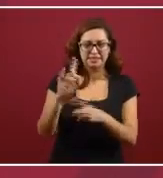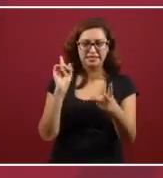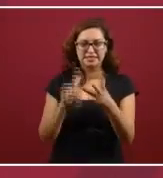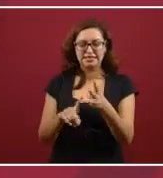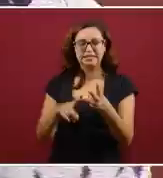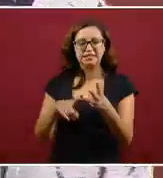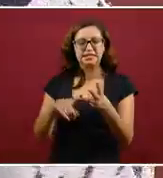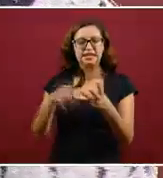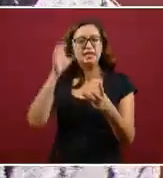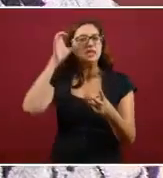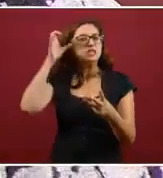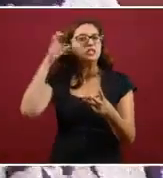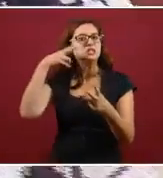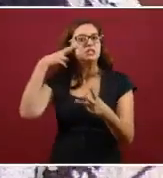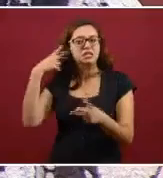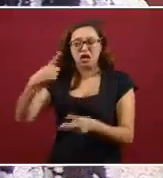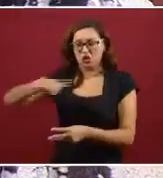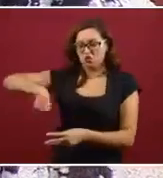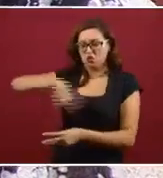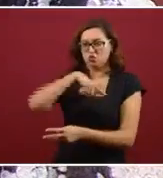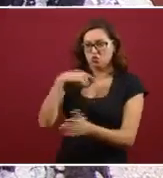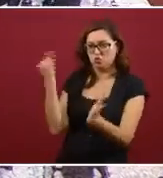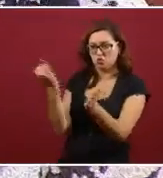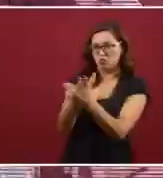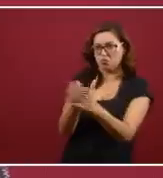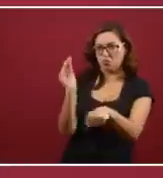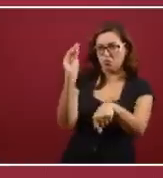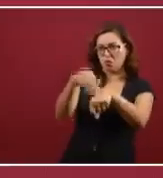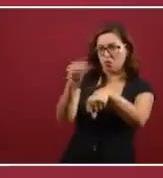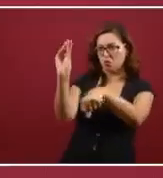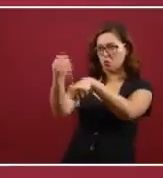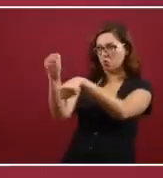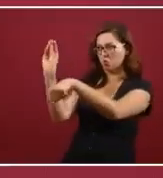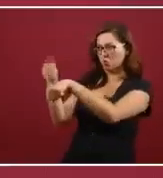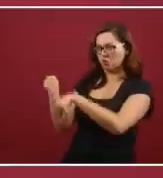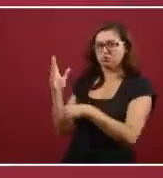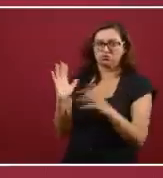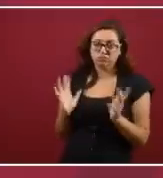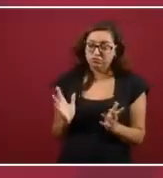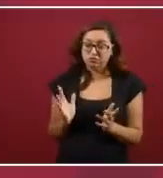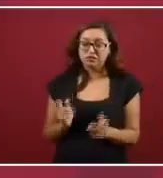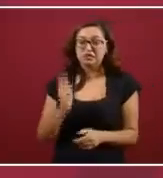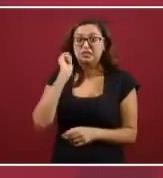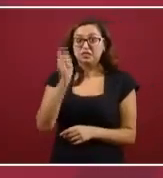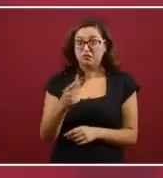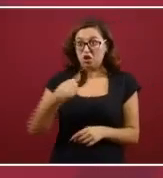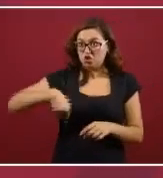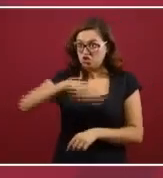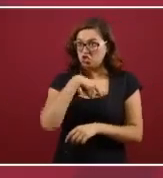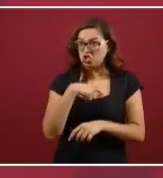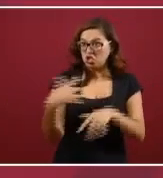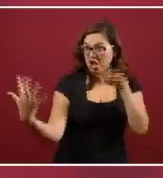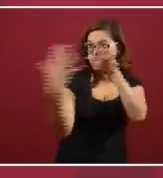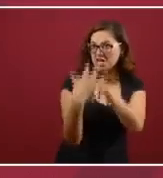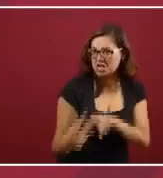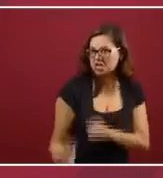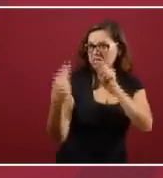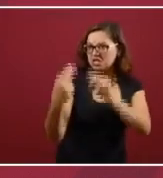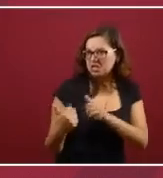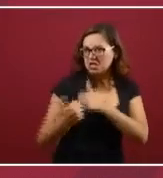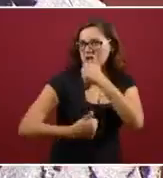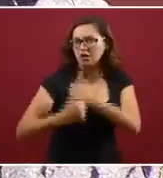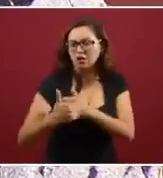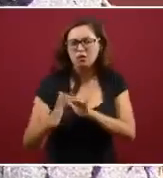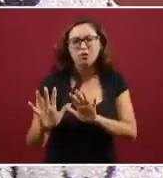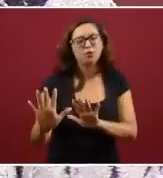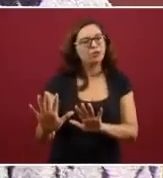China. Eso no significa que estamos en guerra comercial ni con Rusia, ni con Brasil, ni con China, sino que las investigaciones de la Unidad de